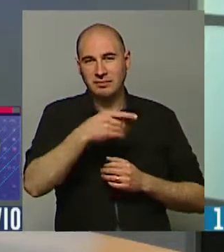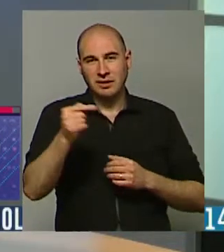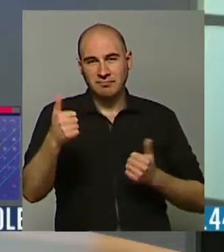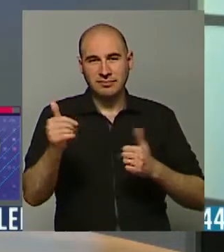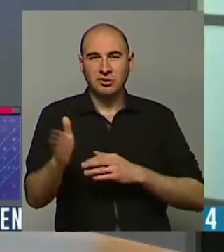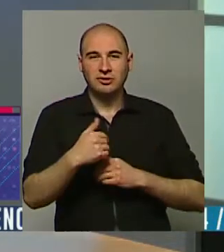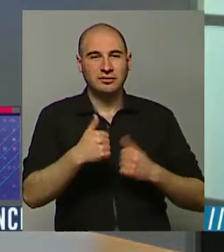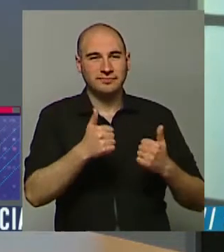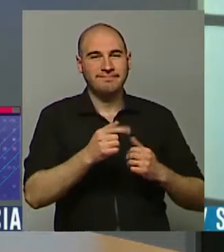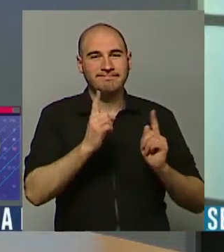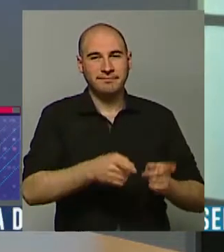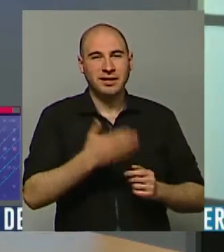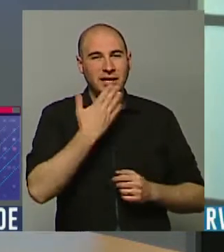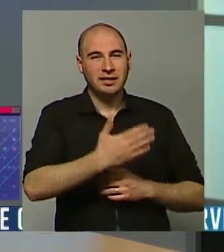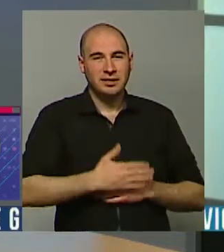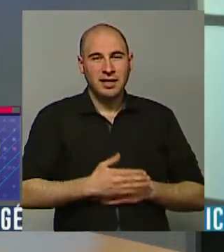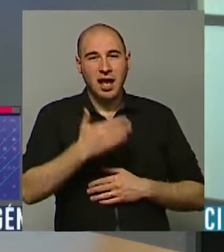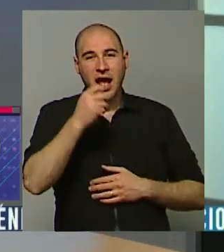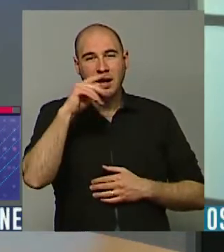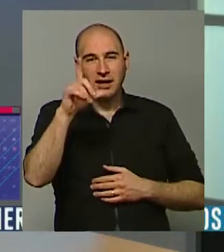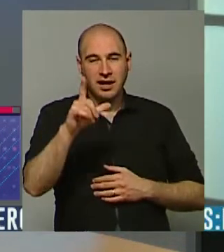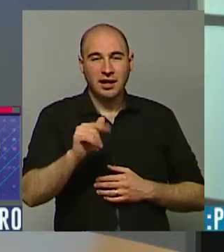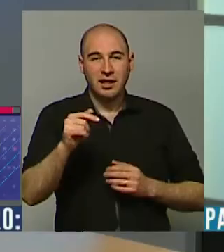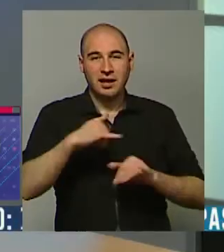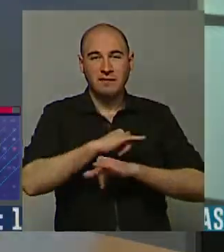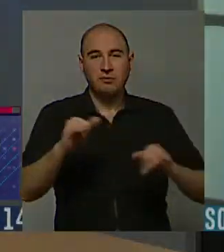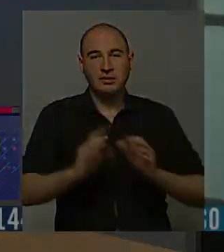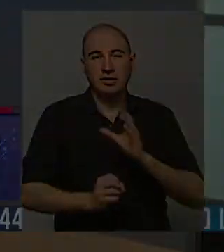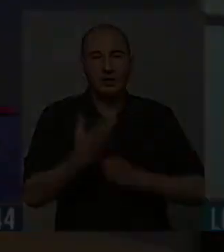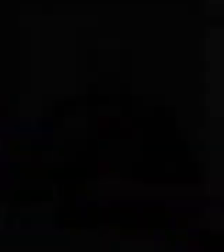todos. Buena semana para vos también. Muchas gracias. Ariel Corgatelli con la información de tecnología.